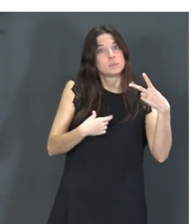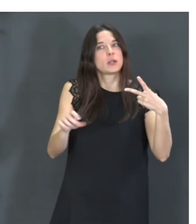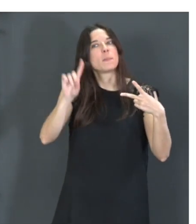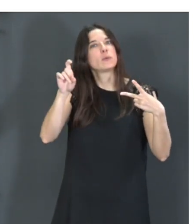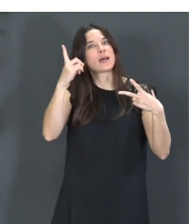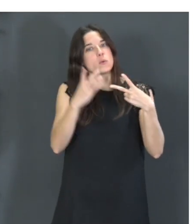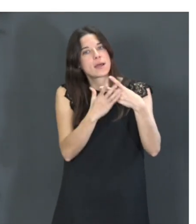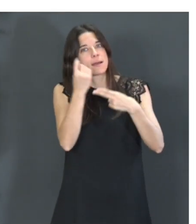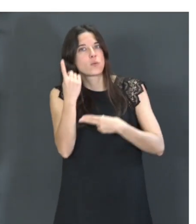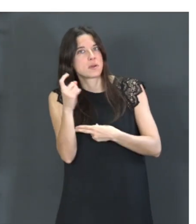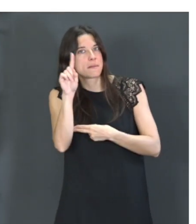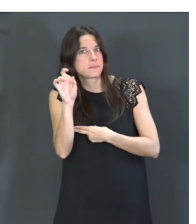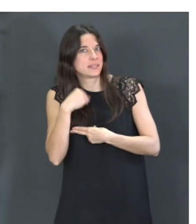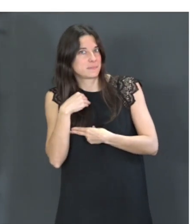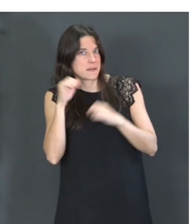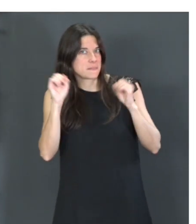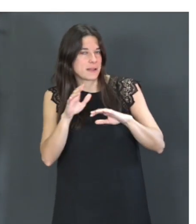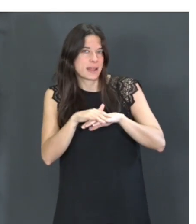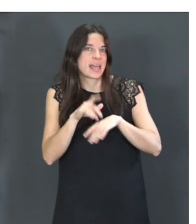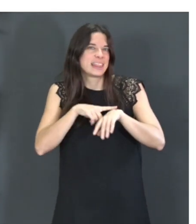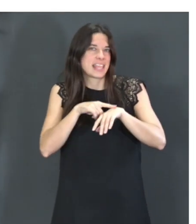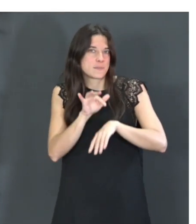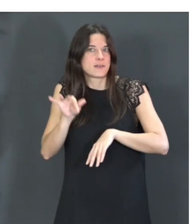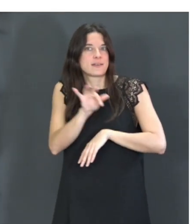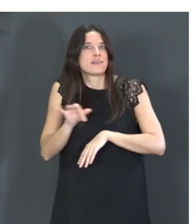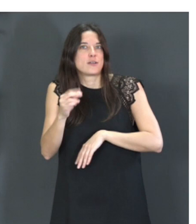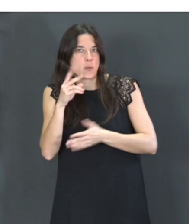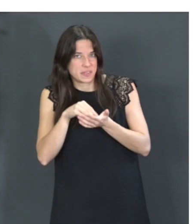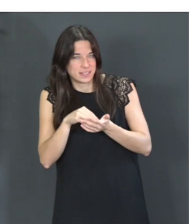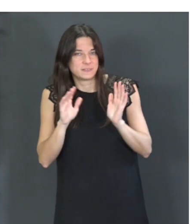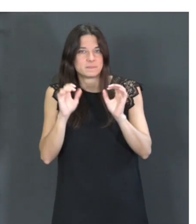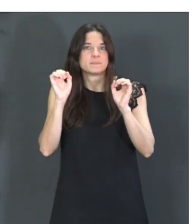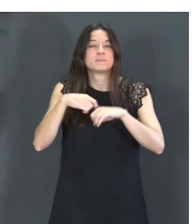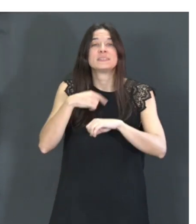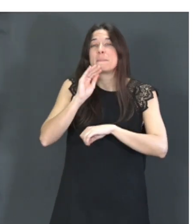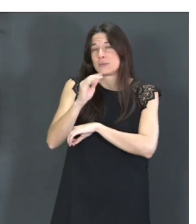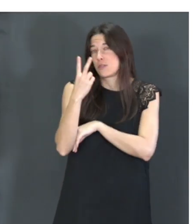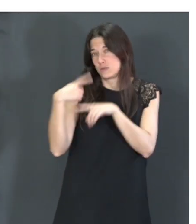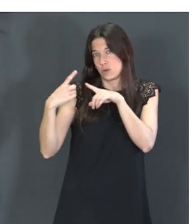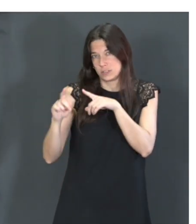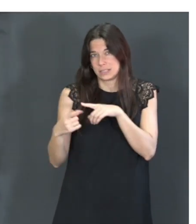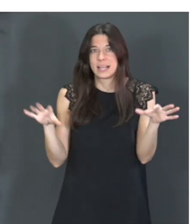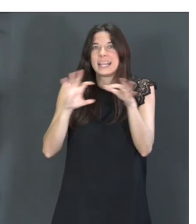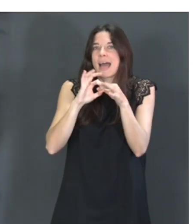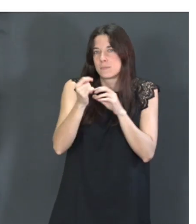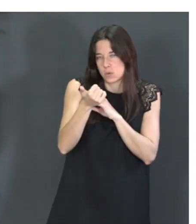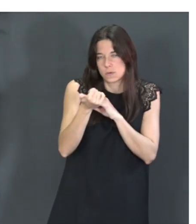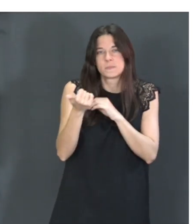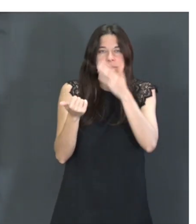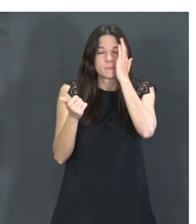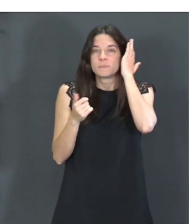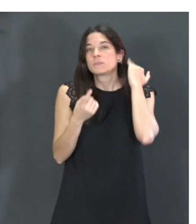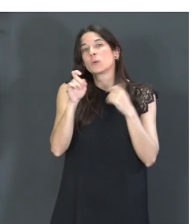hacer estas 2 rondas. Entonces, Julián, te preguntaría 2 cosas. Están ligadas. Una de ellas es: